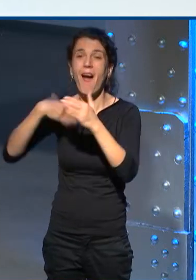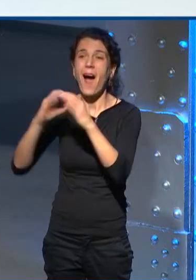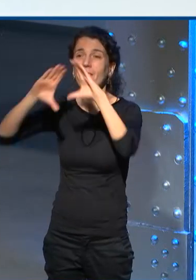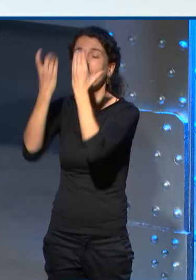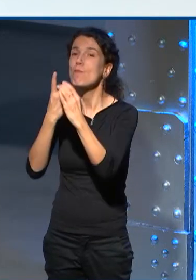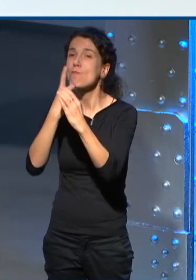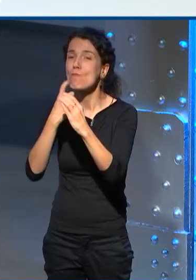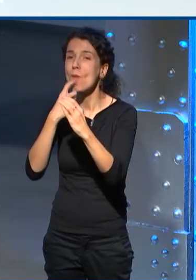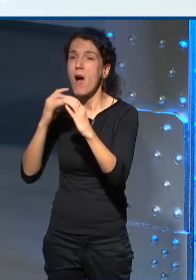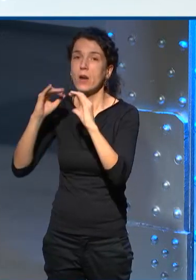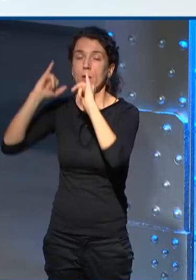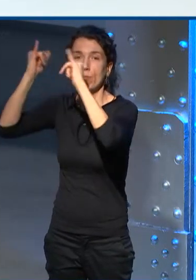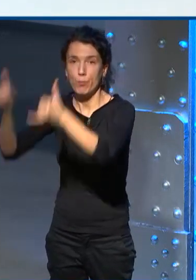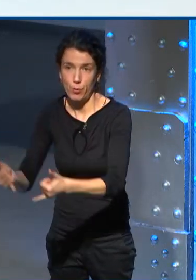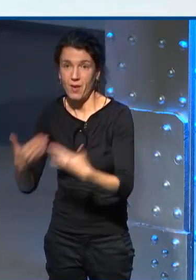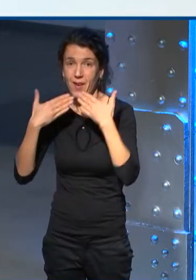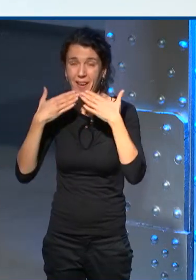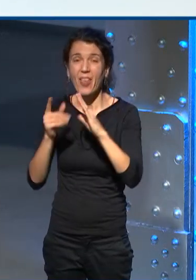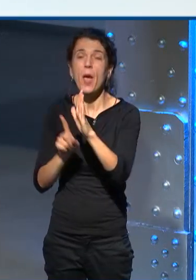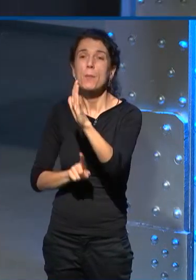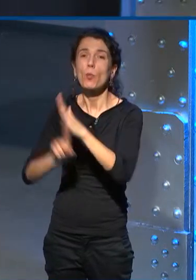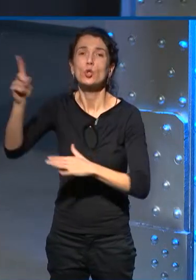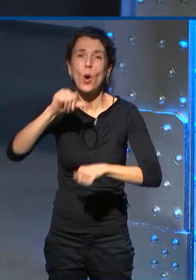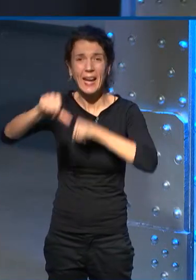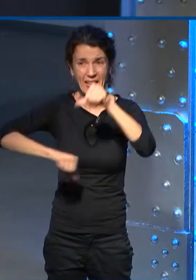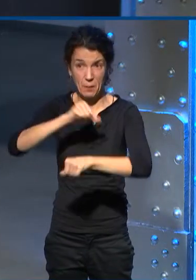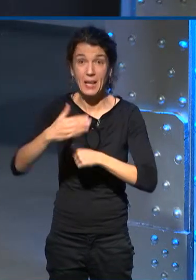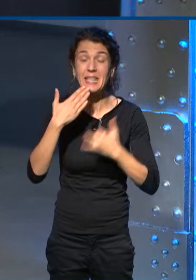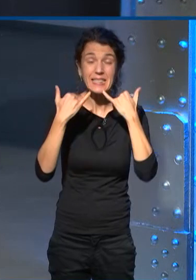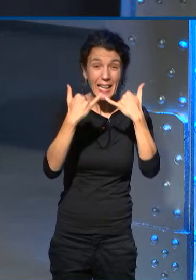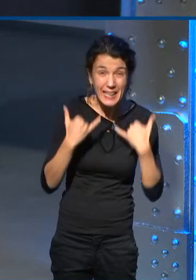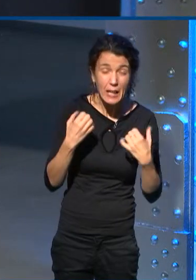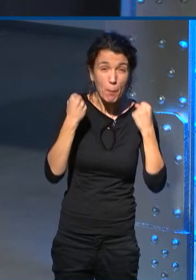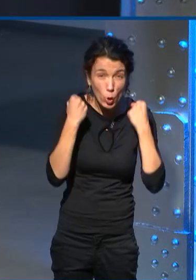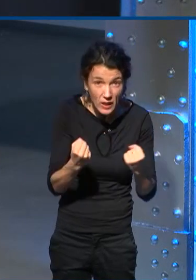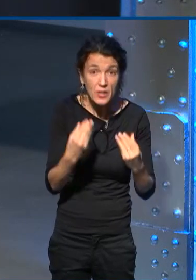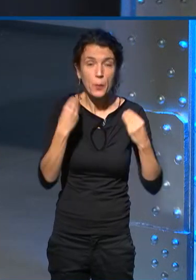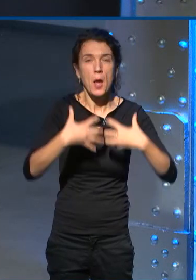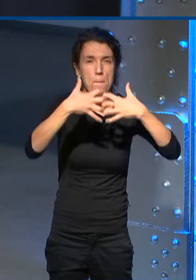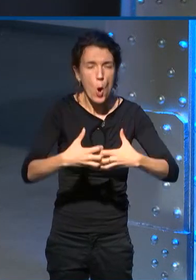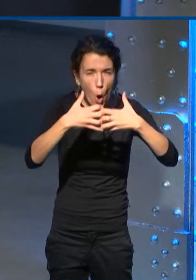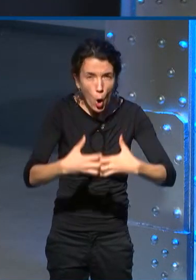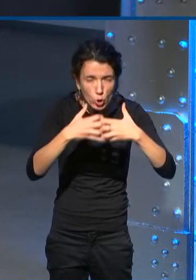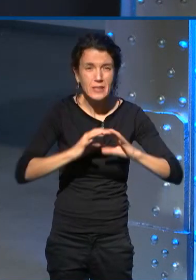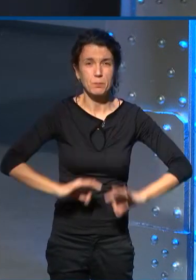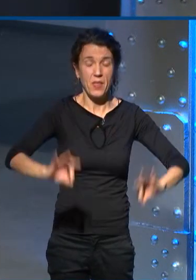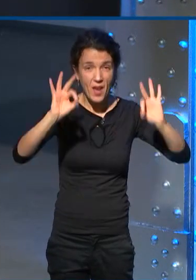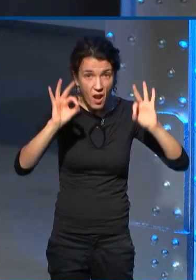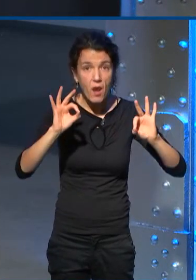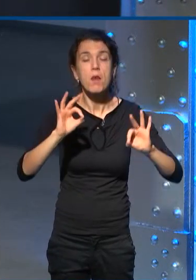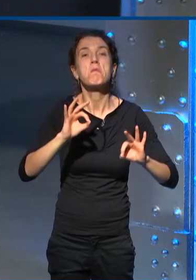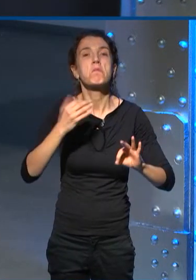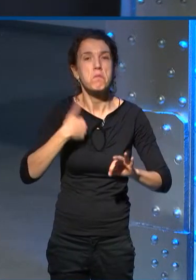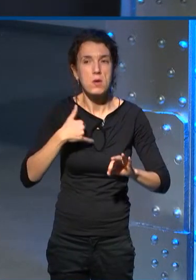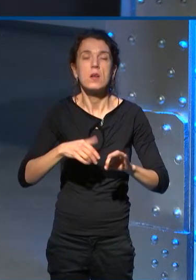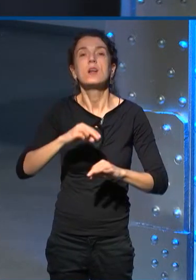propulsión química. Si tuviéramos propulsión eléctrica suficientemente potente, estos motores de xenón, etcétera, pues